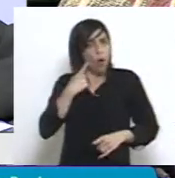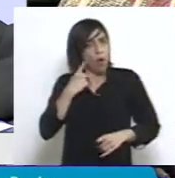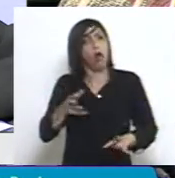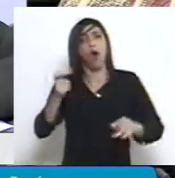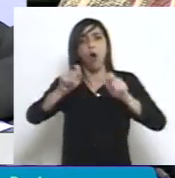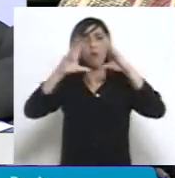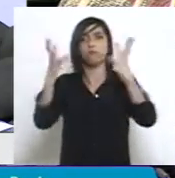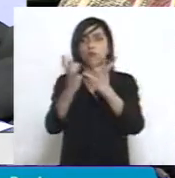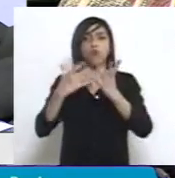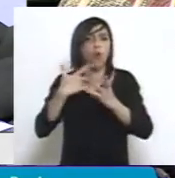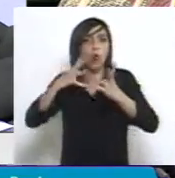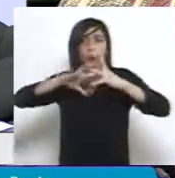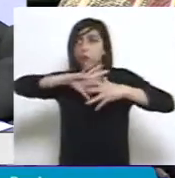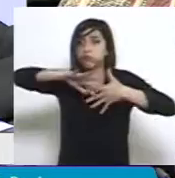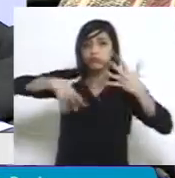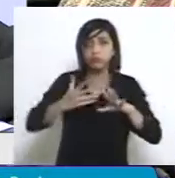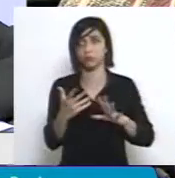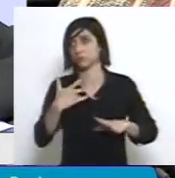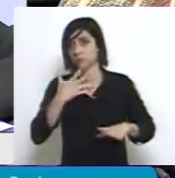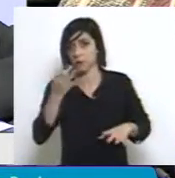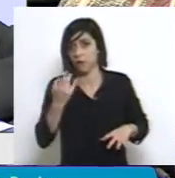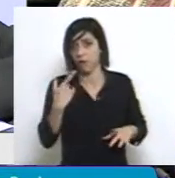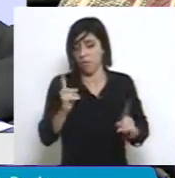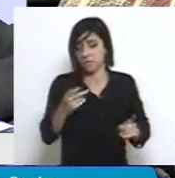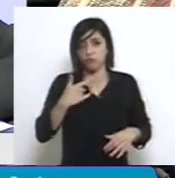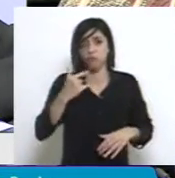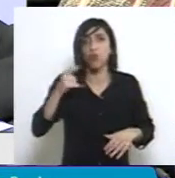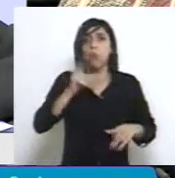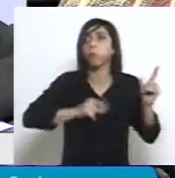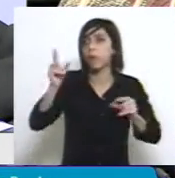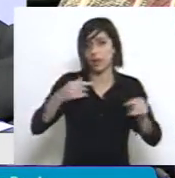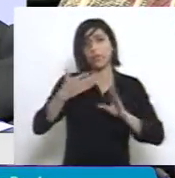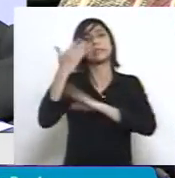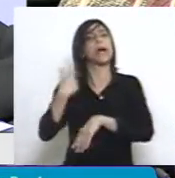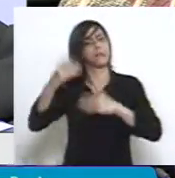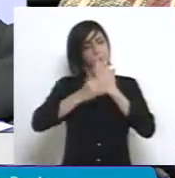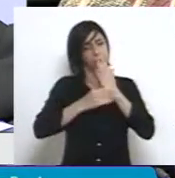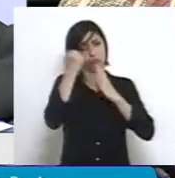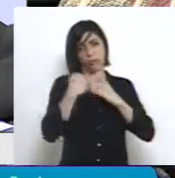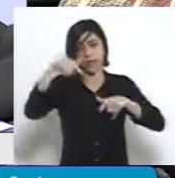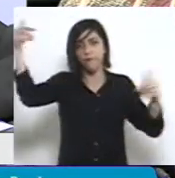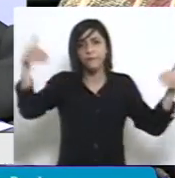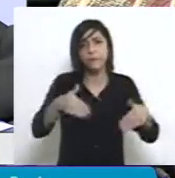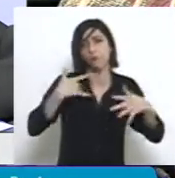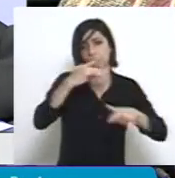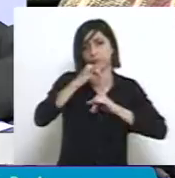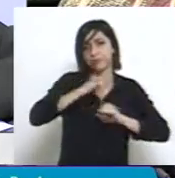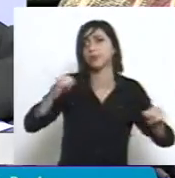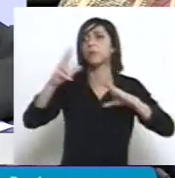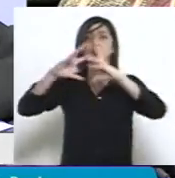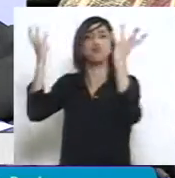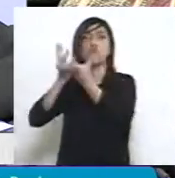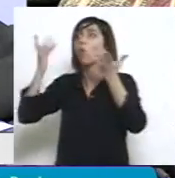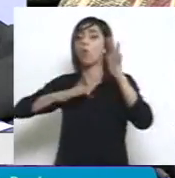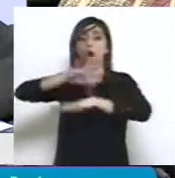para los países emergentes. Lo explicó el viceministro de Economía cuando vino largamente aquí a explicar el impacto de resolución de la crisis sobre